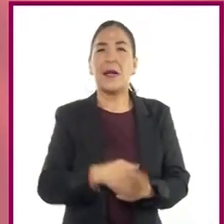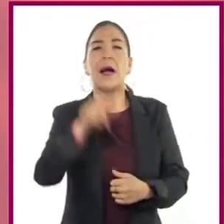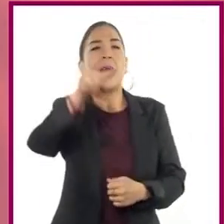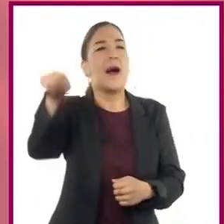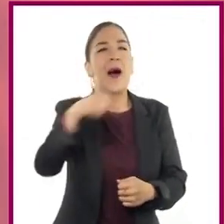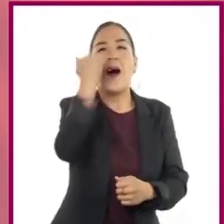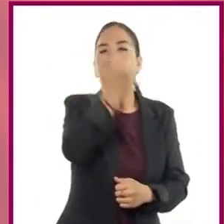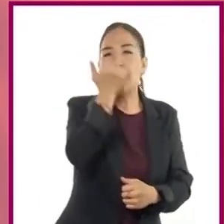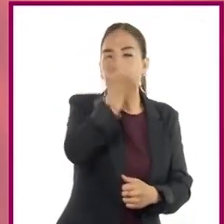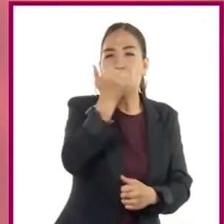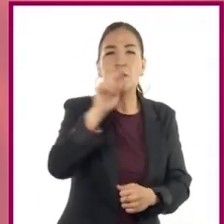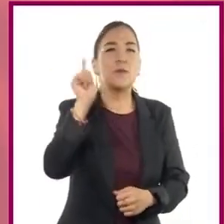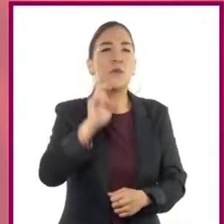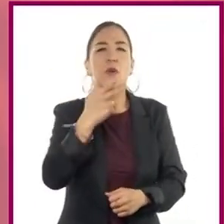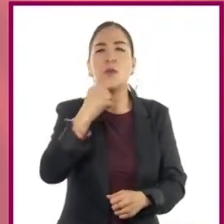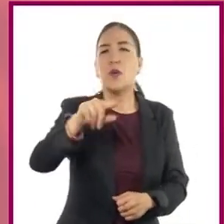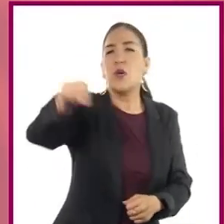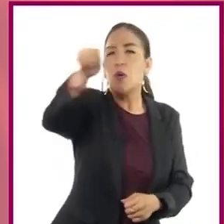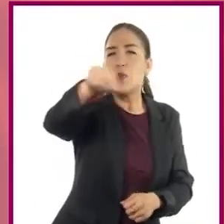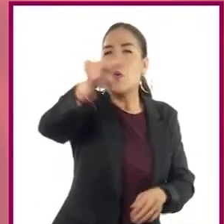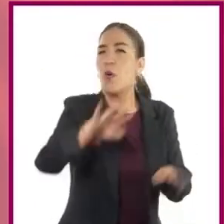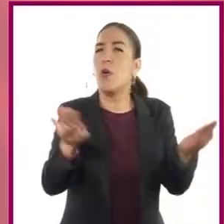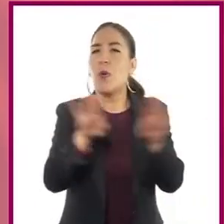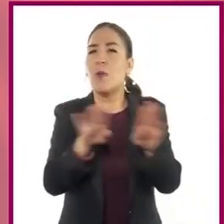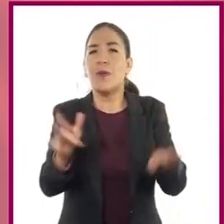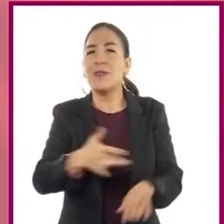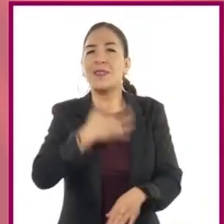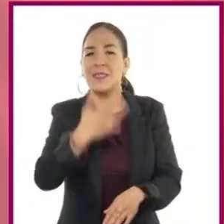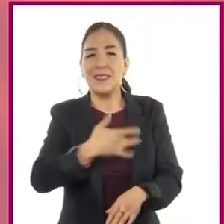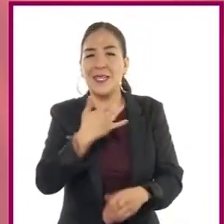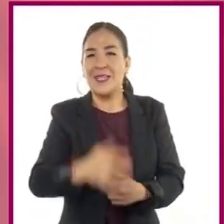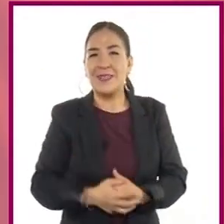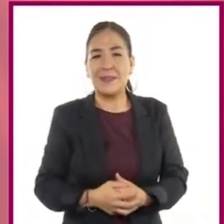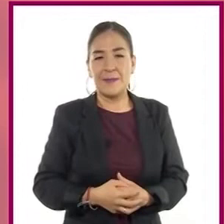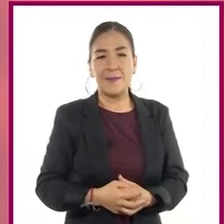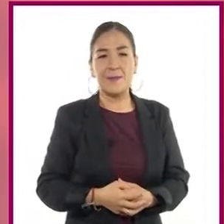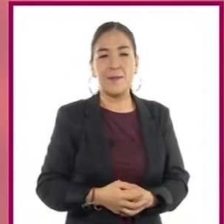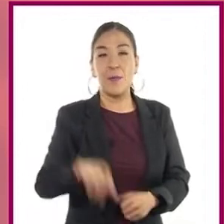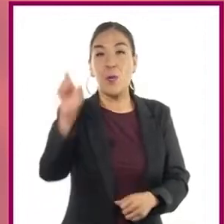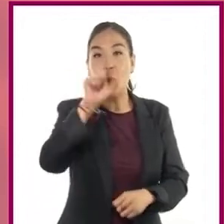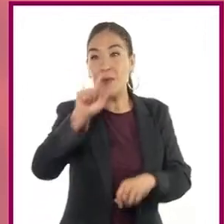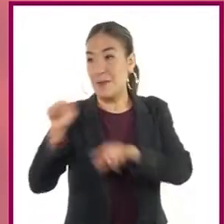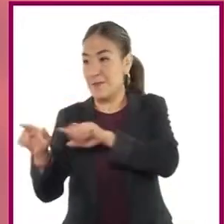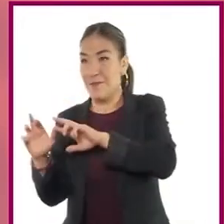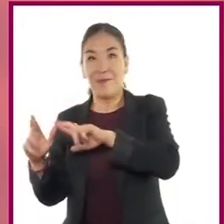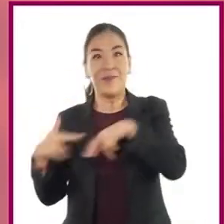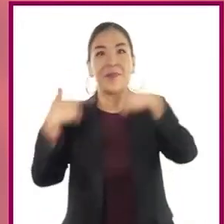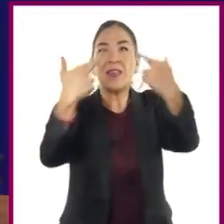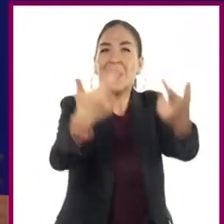alumnas y alumnos cómo se sienten después de recibir un regaño, una llamada de